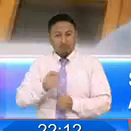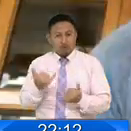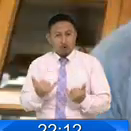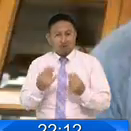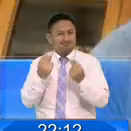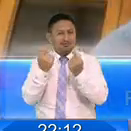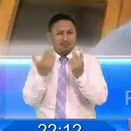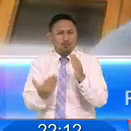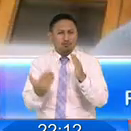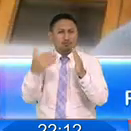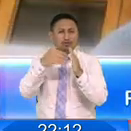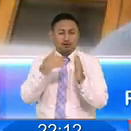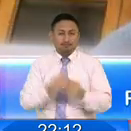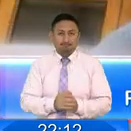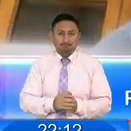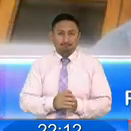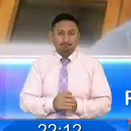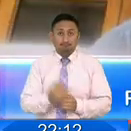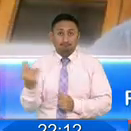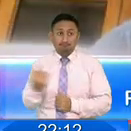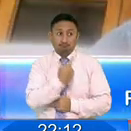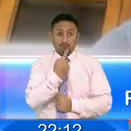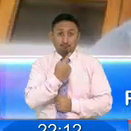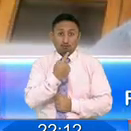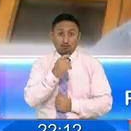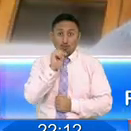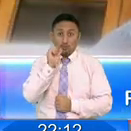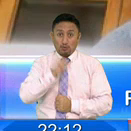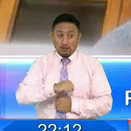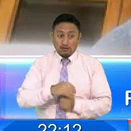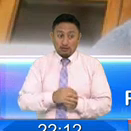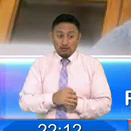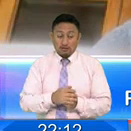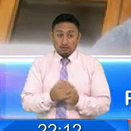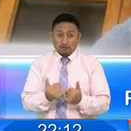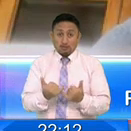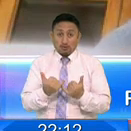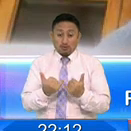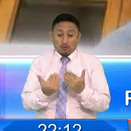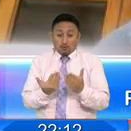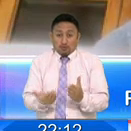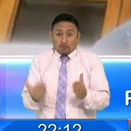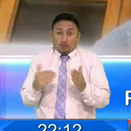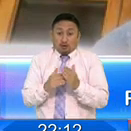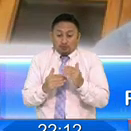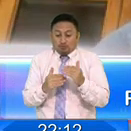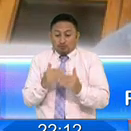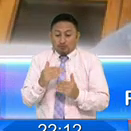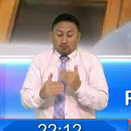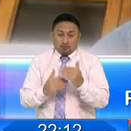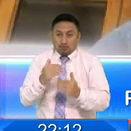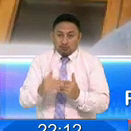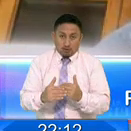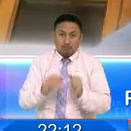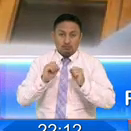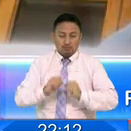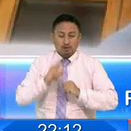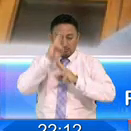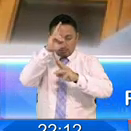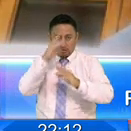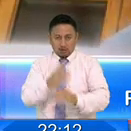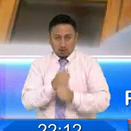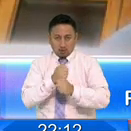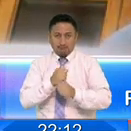manera podamos nosotros tener una vuelta poco a poco, paulatinamente, con los más altos estándares de seguridad, a